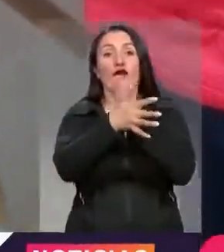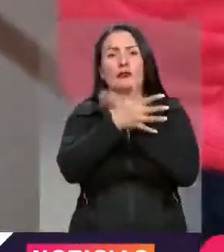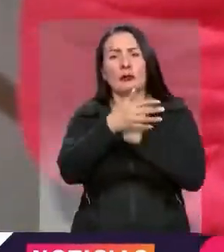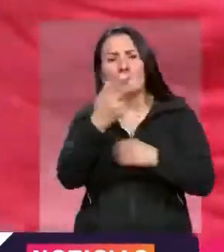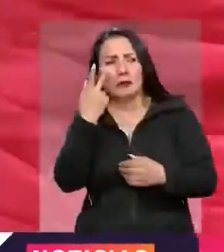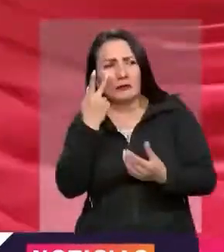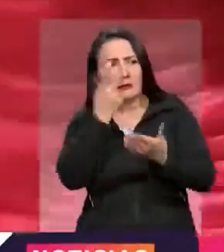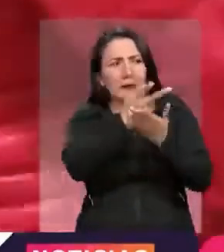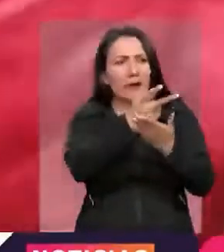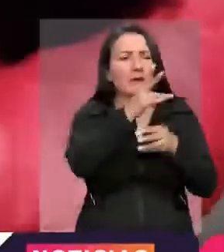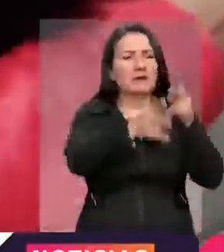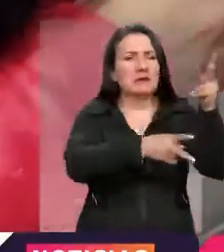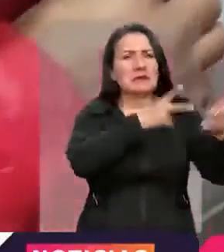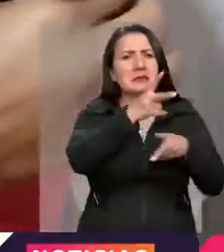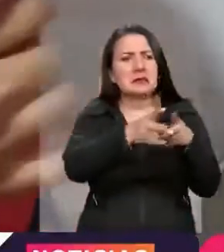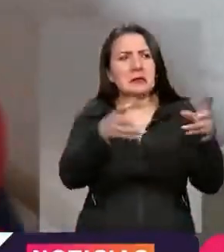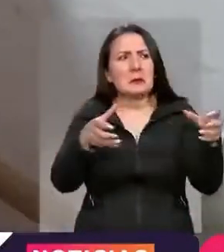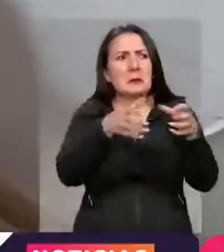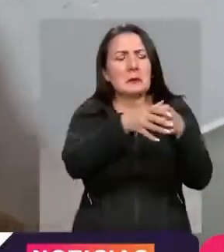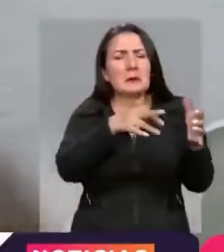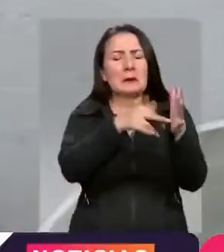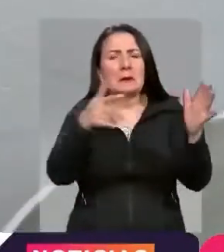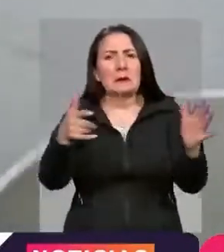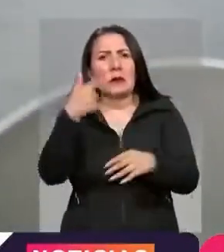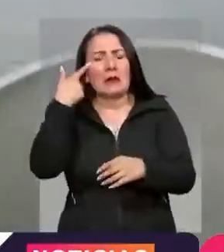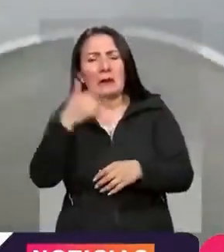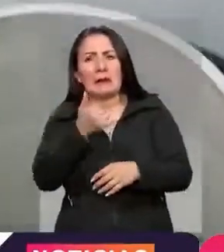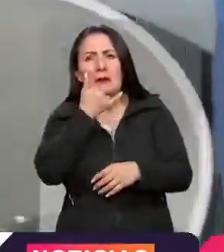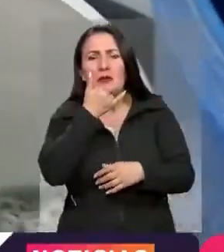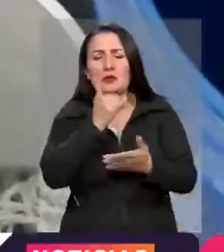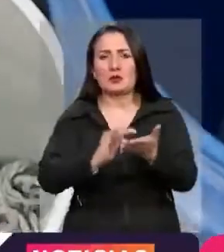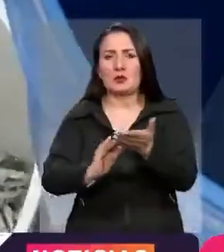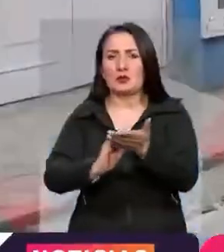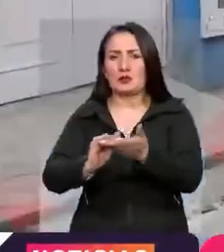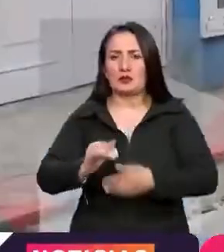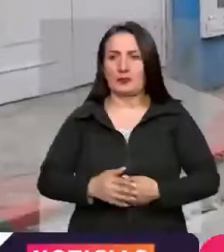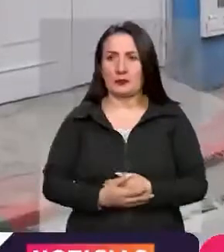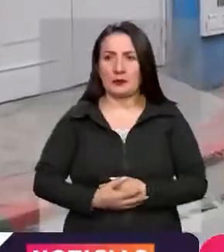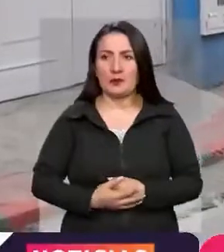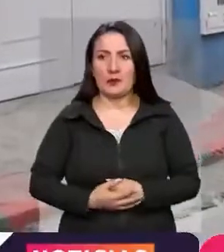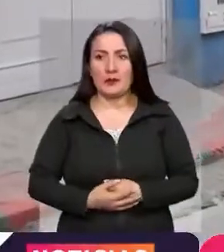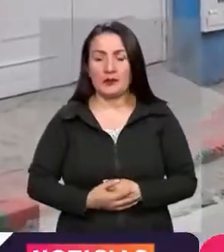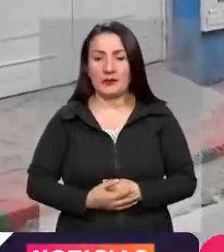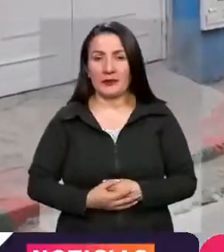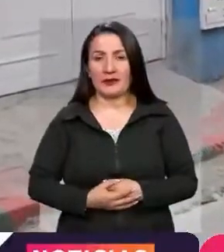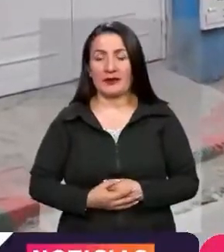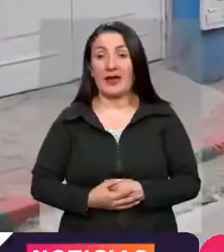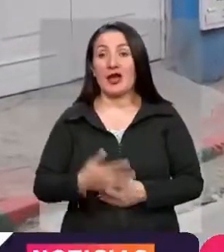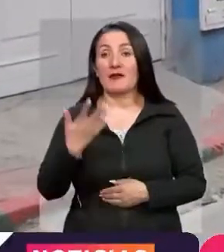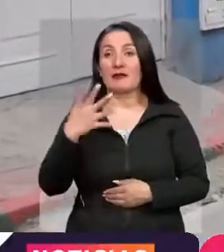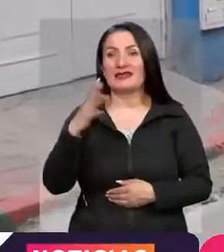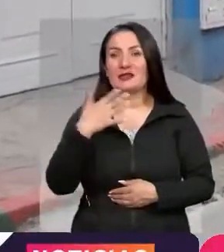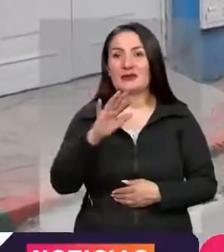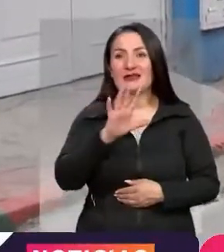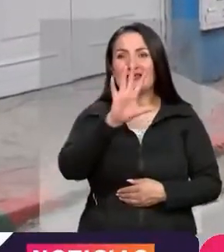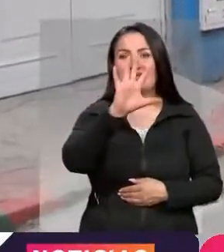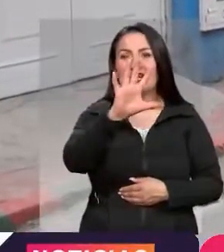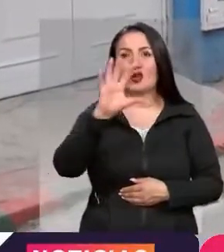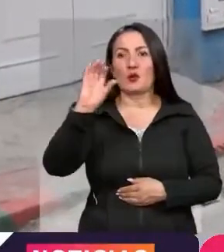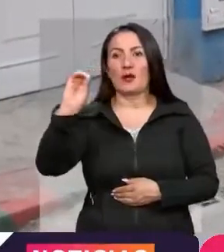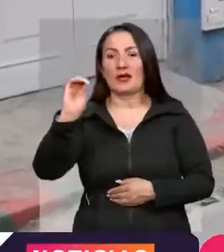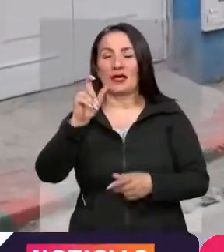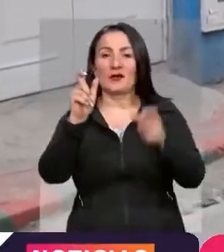las visitas a la zona con el equipo técnico para dar solución al problema alrededor de 50 familias